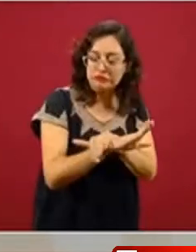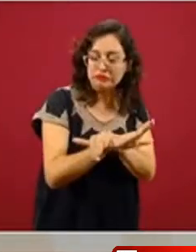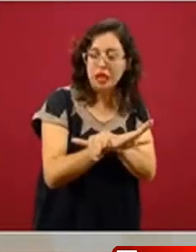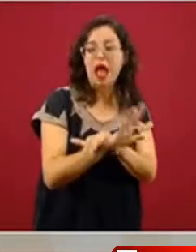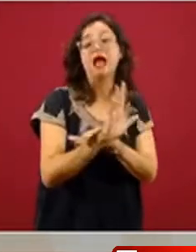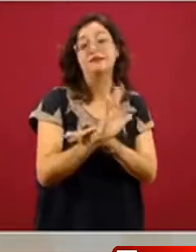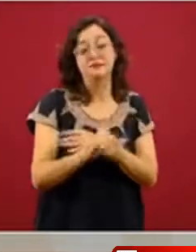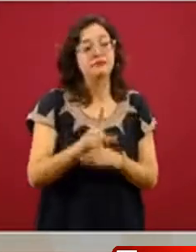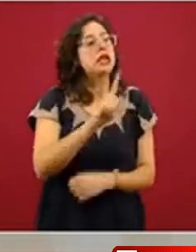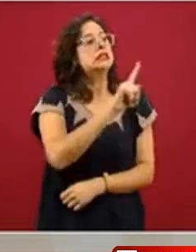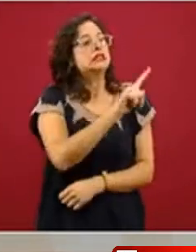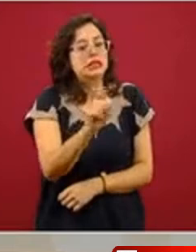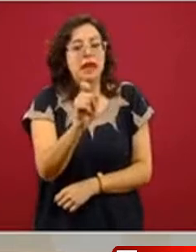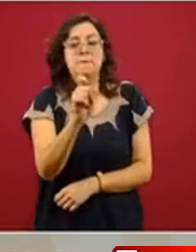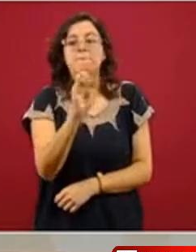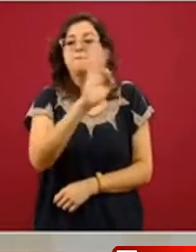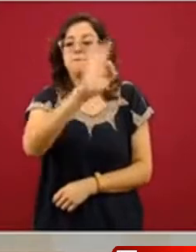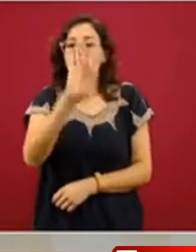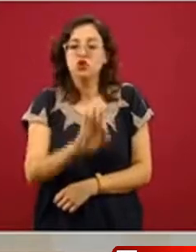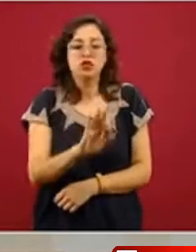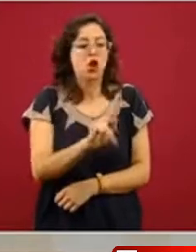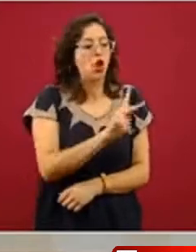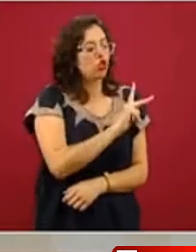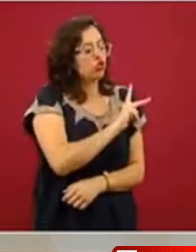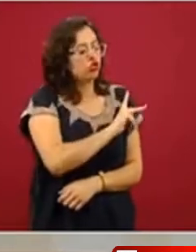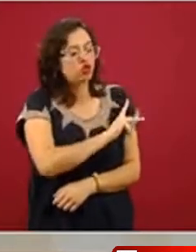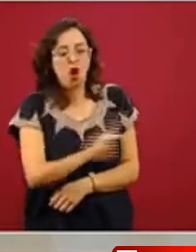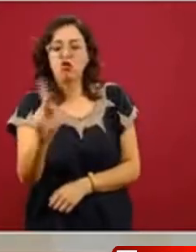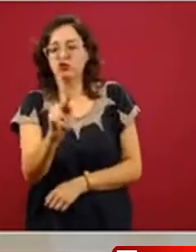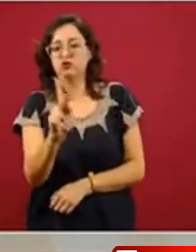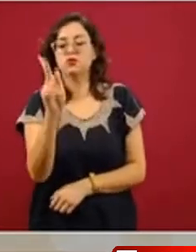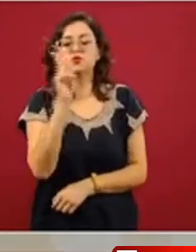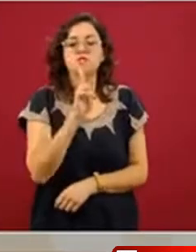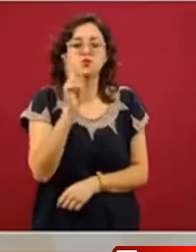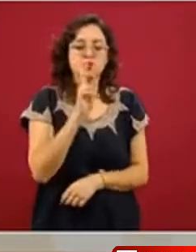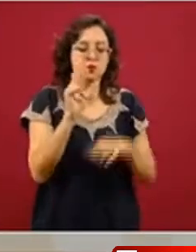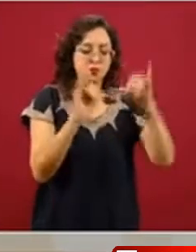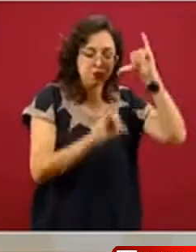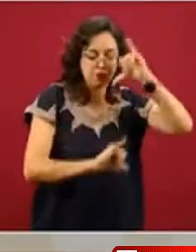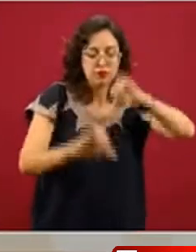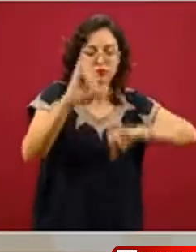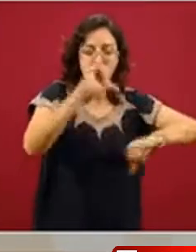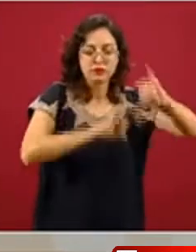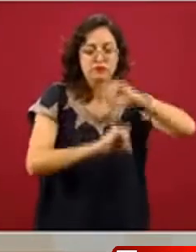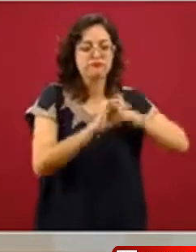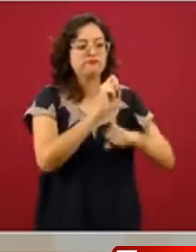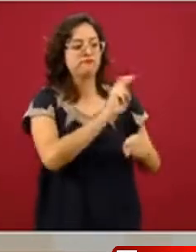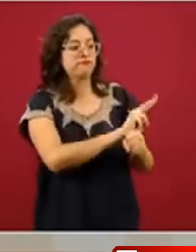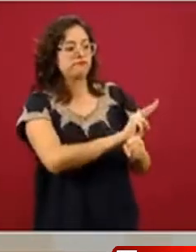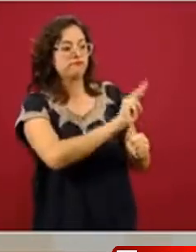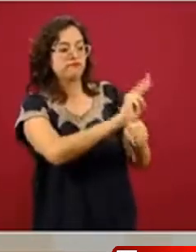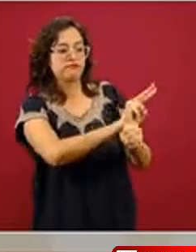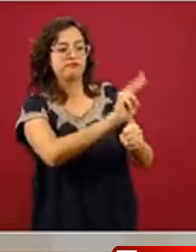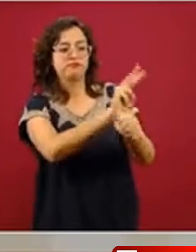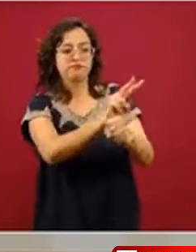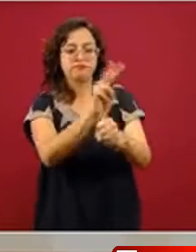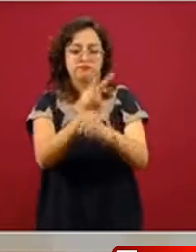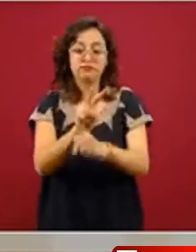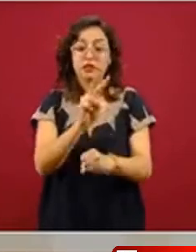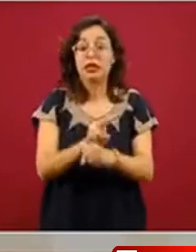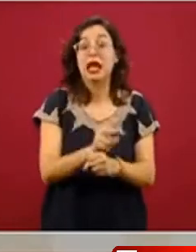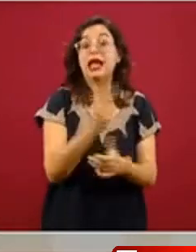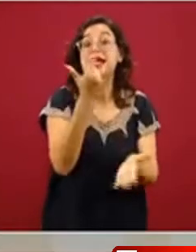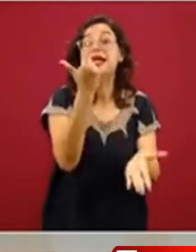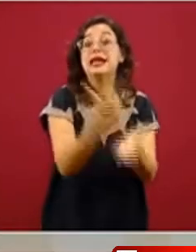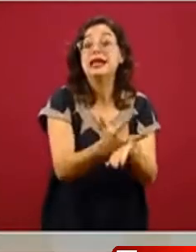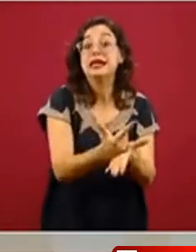100%, todas y todos, se les deben hacer pruebas, porque ahí está la vigilancia del COVID grave,